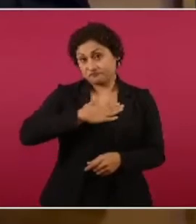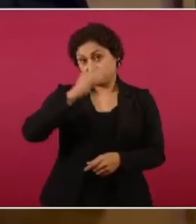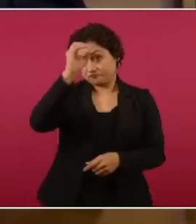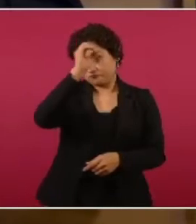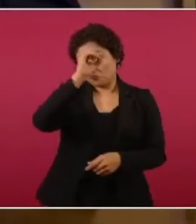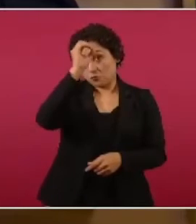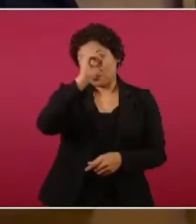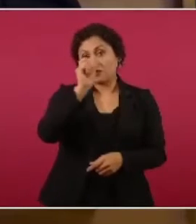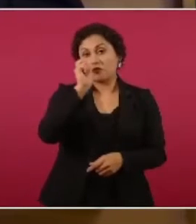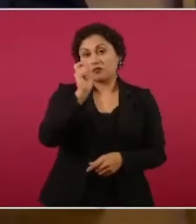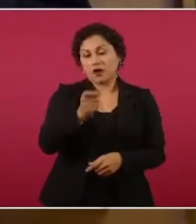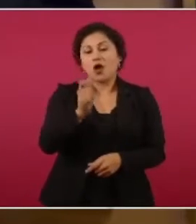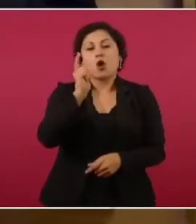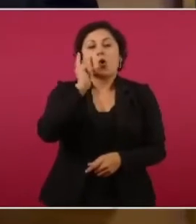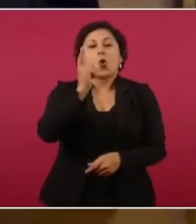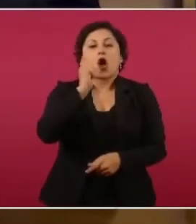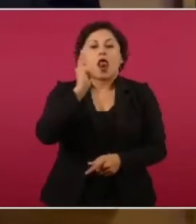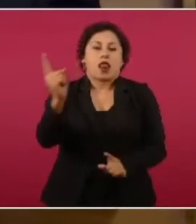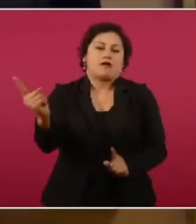nos encontráramos.